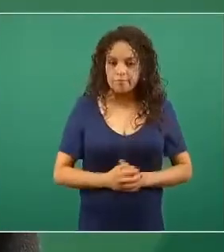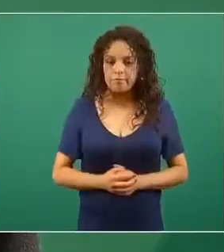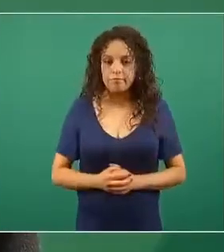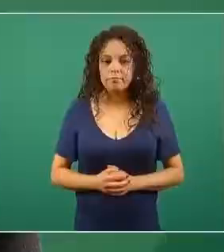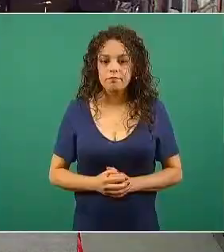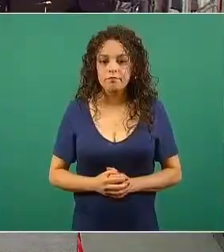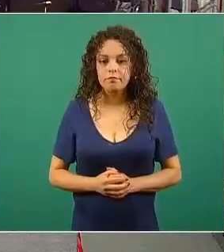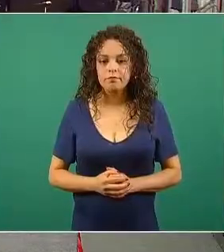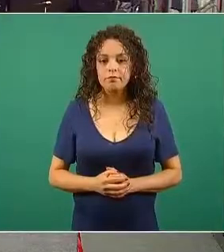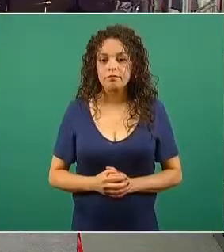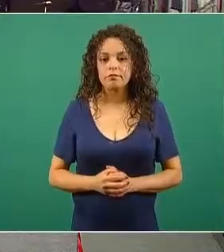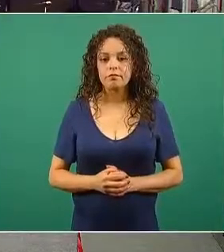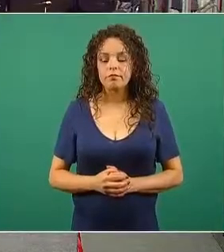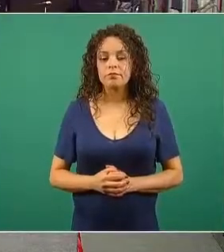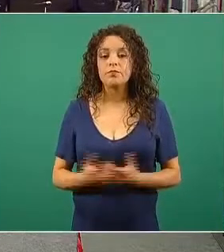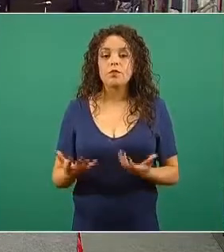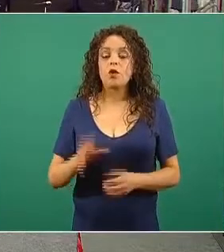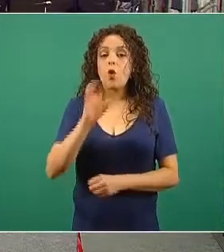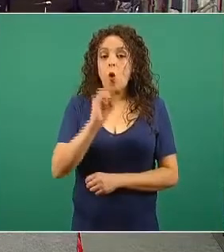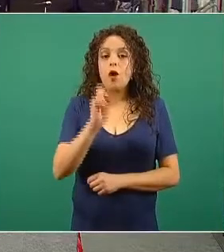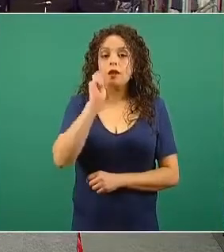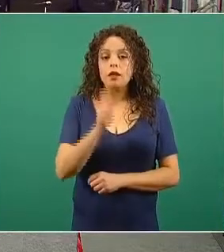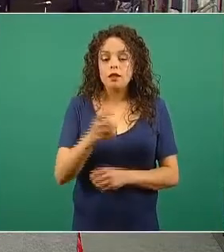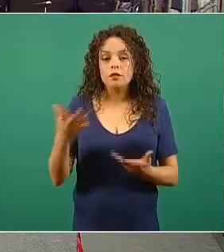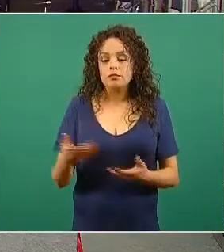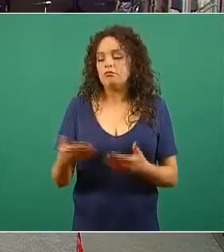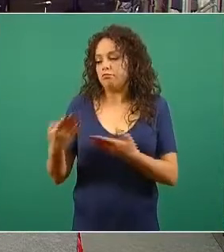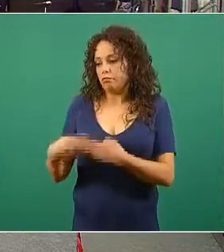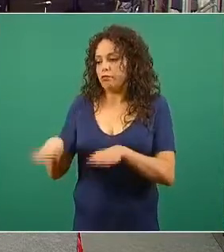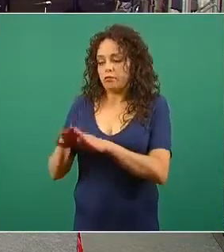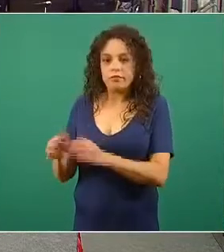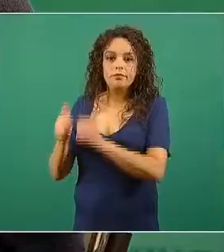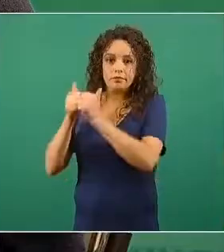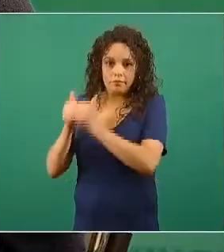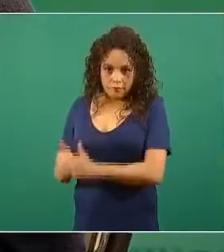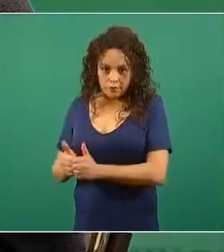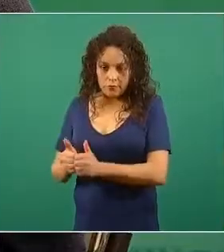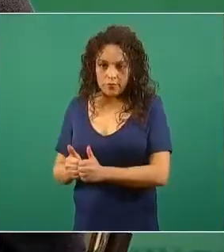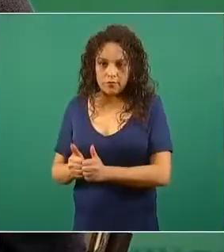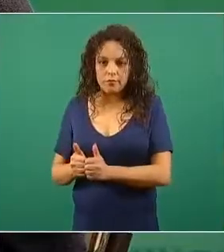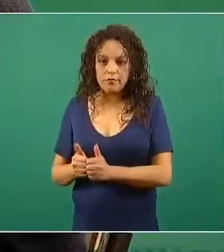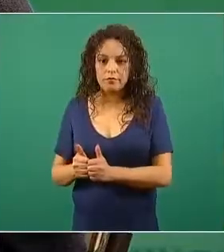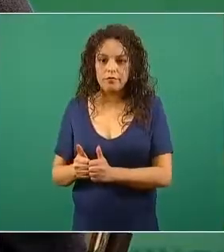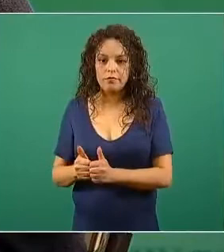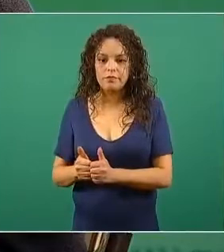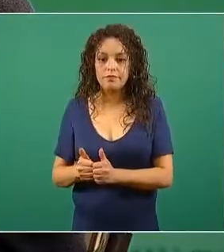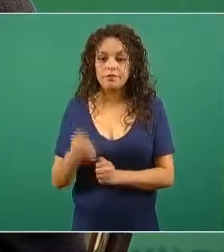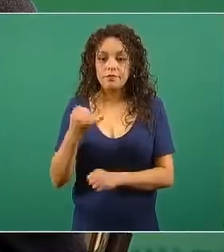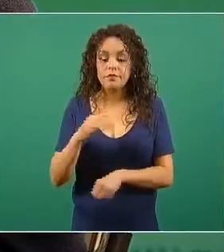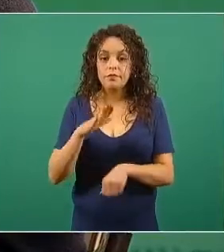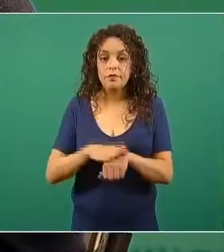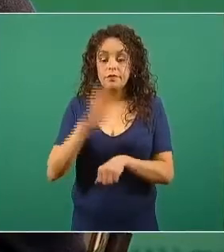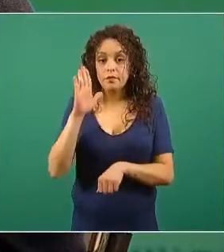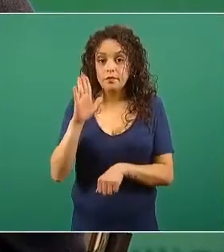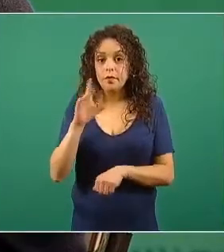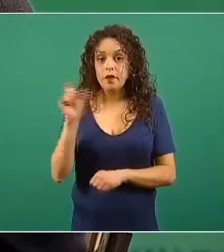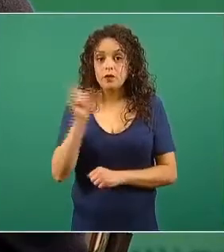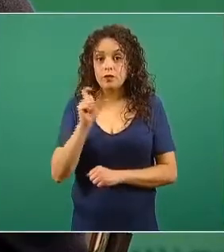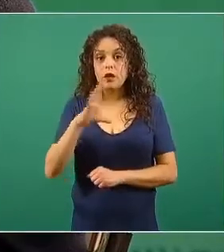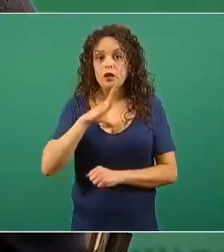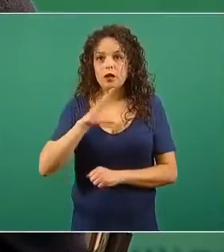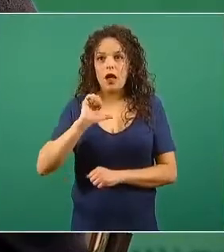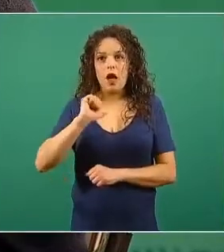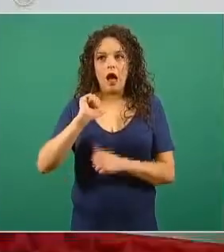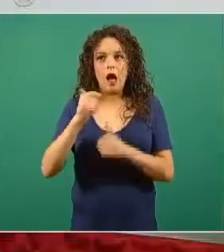como el distanciamiento social o poderse mantener resguardado, sobre todo si están en su momento presentando